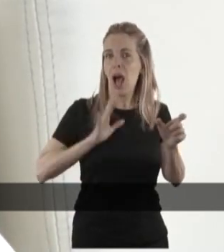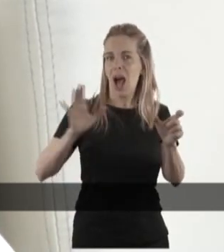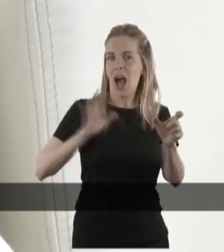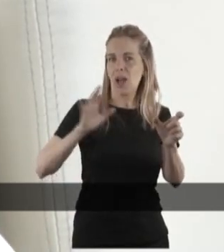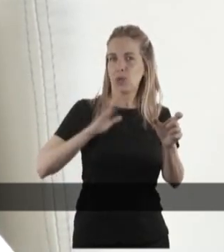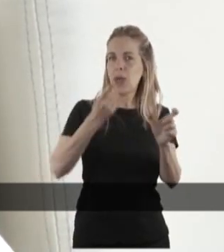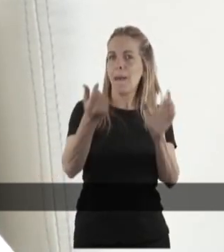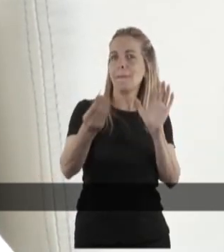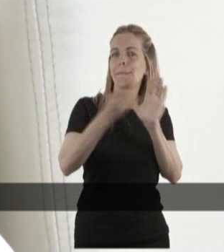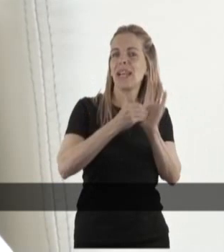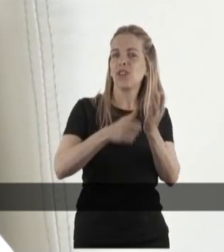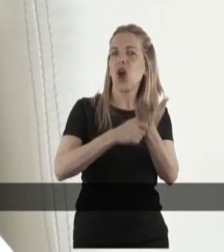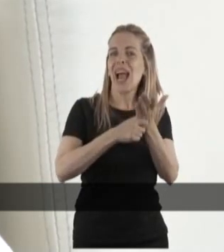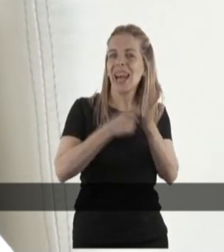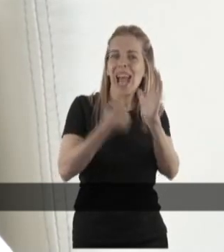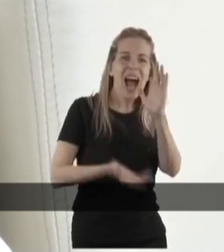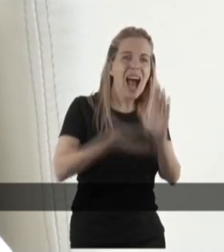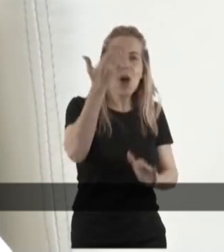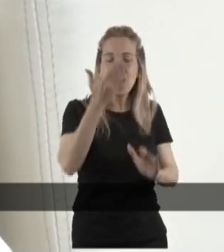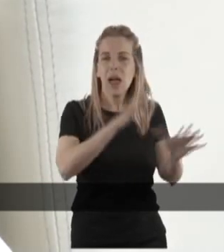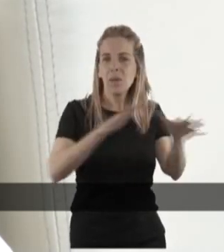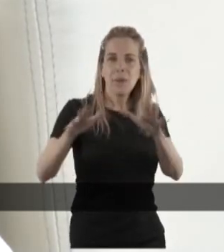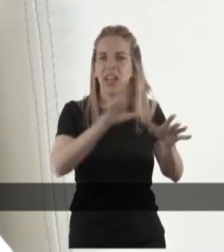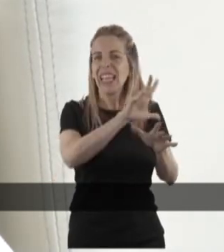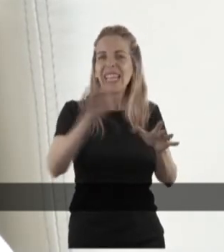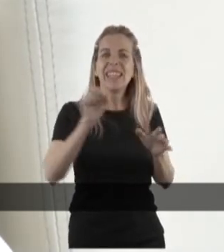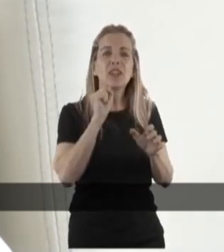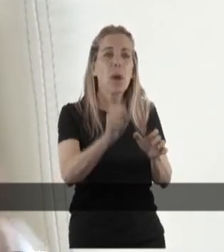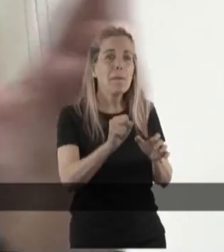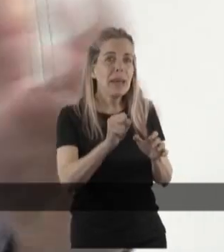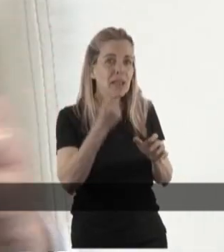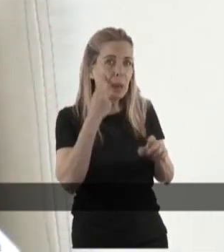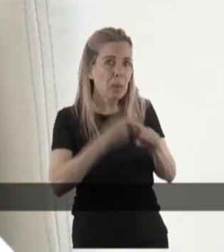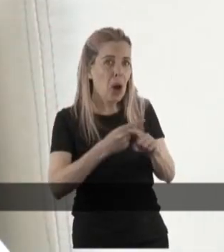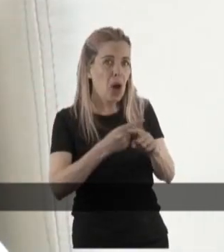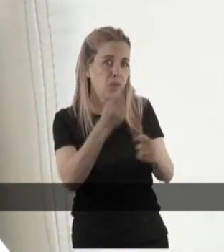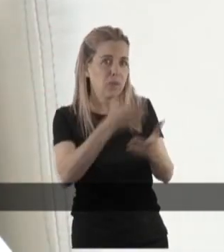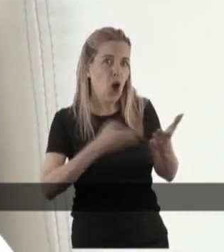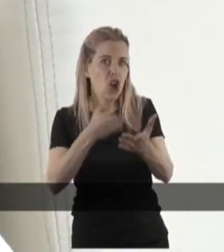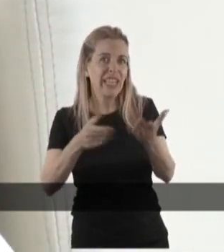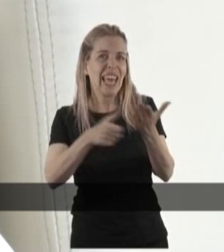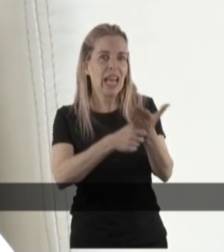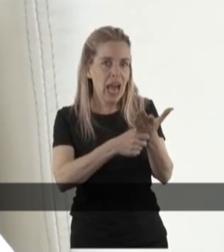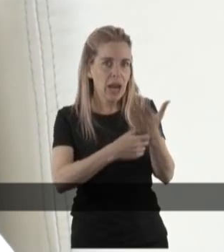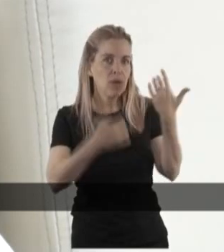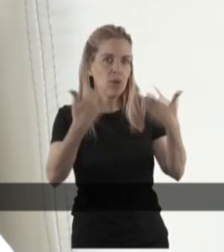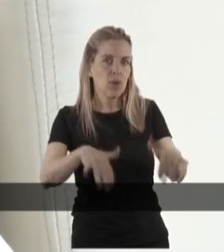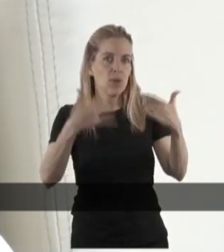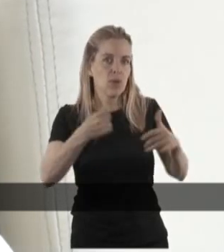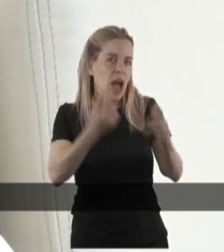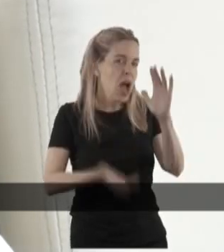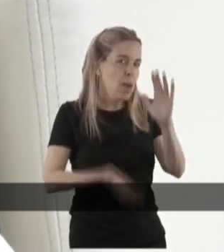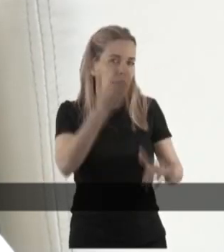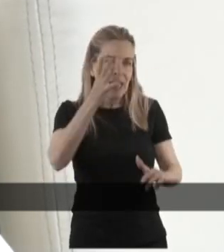Ha aumentado, se ha incrementado hasta 300 pesos promedio por corte, en algunos cortes importantes. Y muchos de los